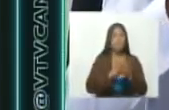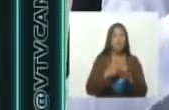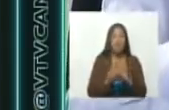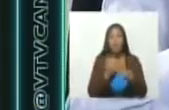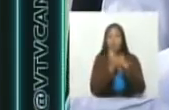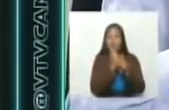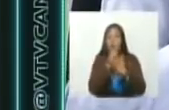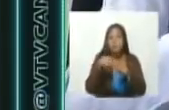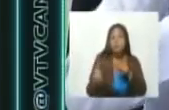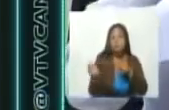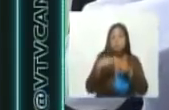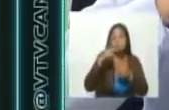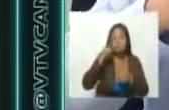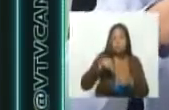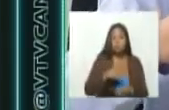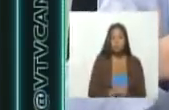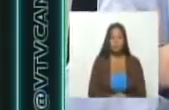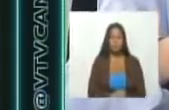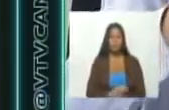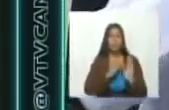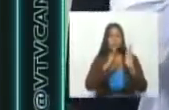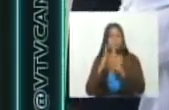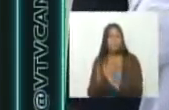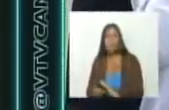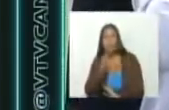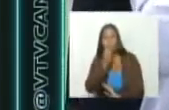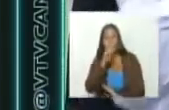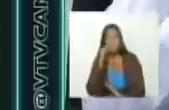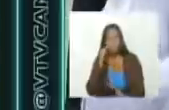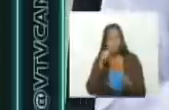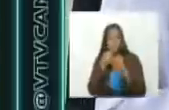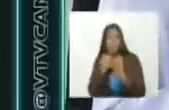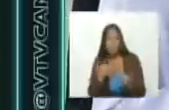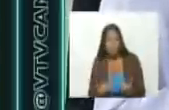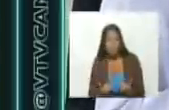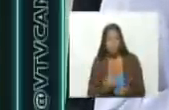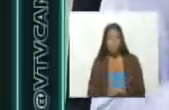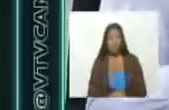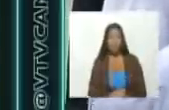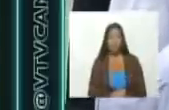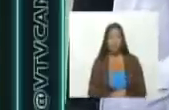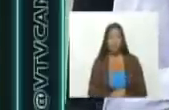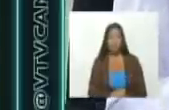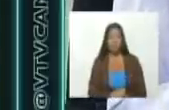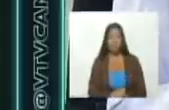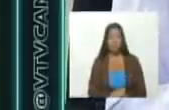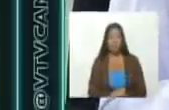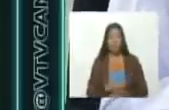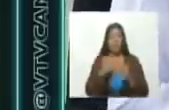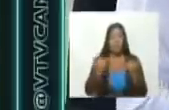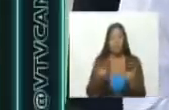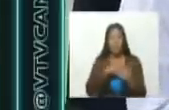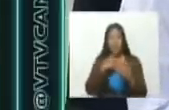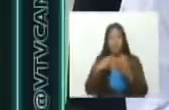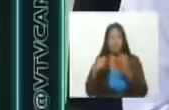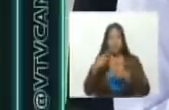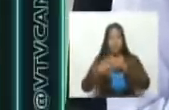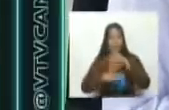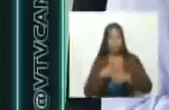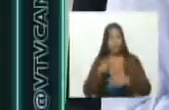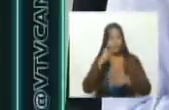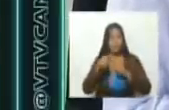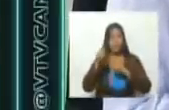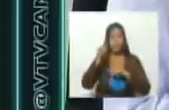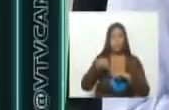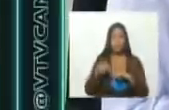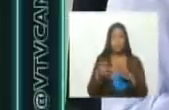también estarán involucrados allí, el tema de la distribución de los alimentos, tú has mencionado algo ahí, que es el CLAP, que es muy importante, que tiene que ver con lo productivo, pero también tiene que ver